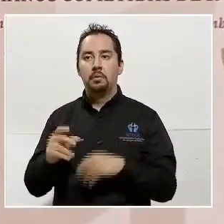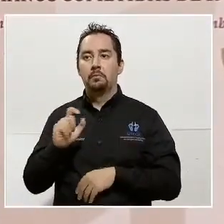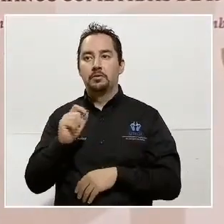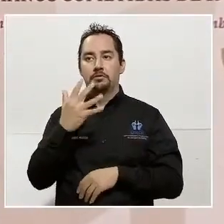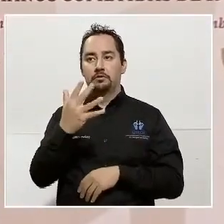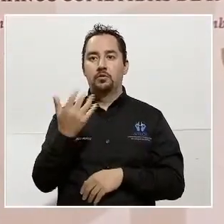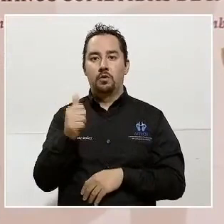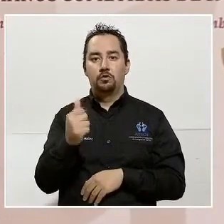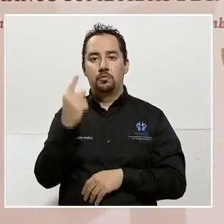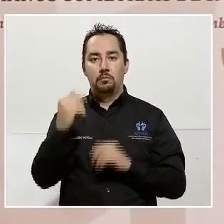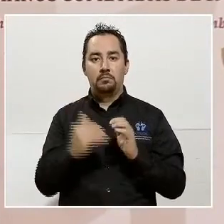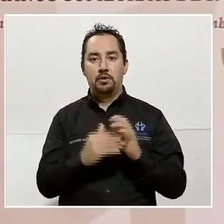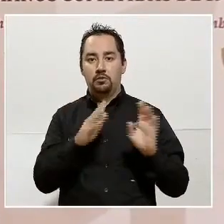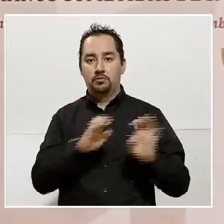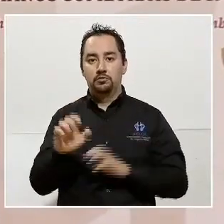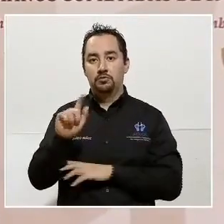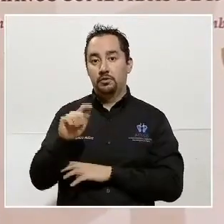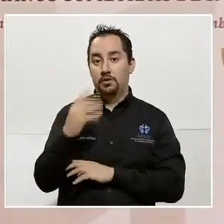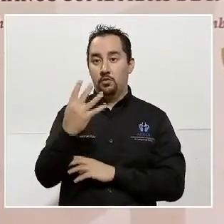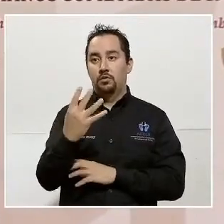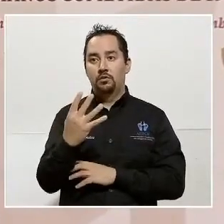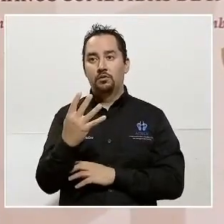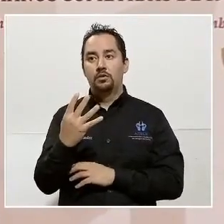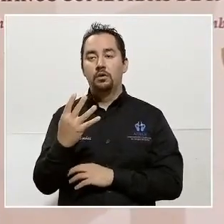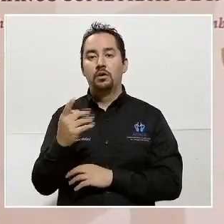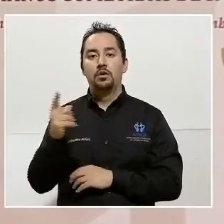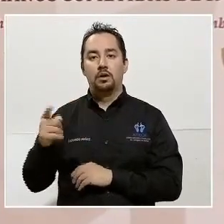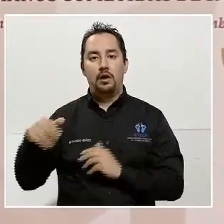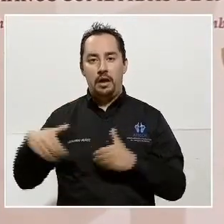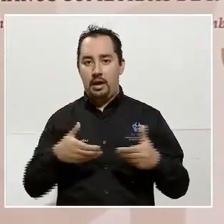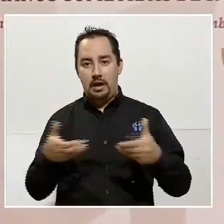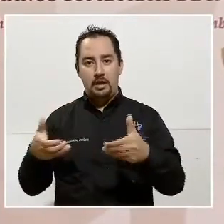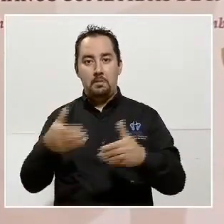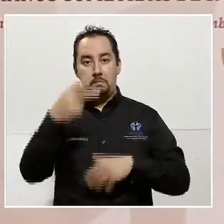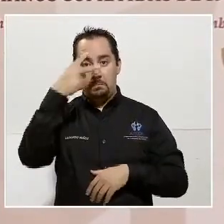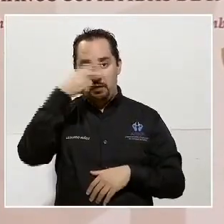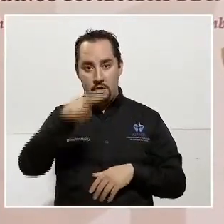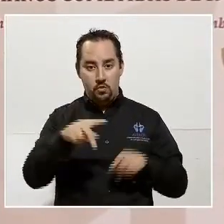de 1974 en la carretera